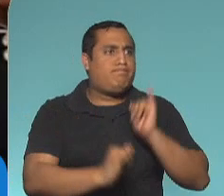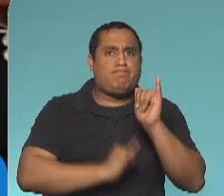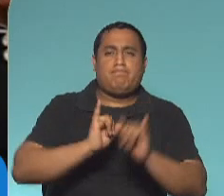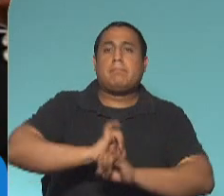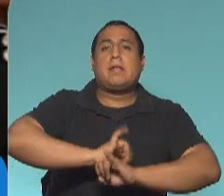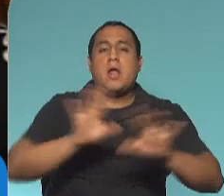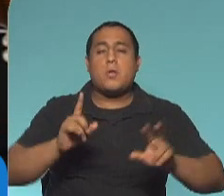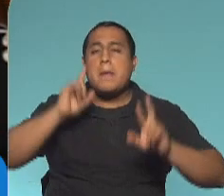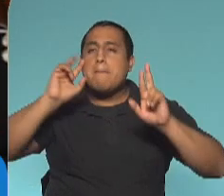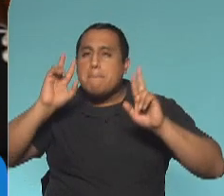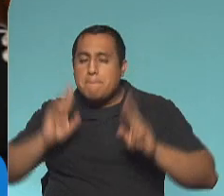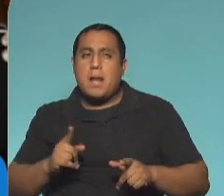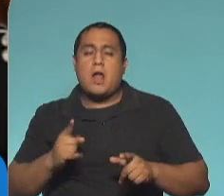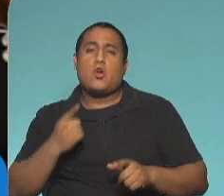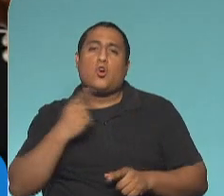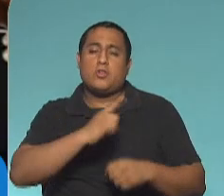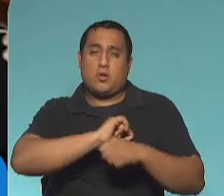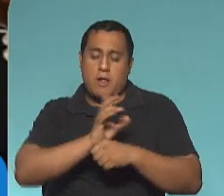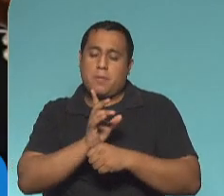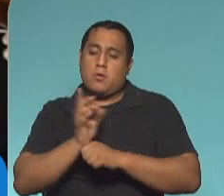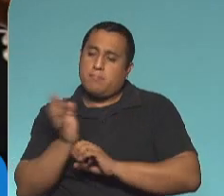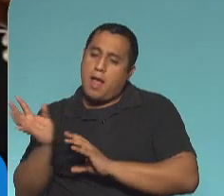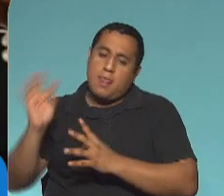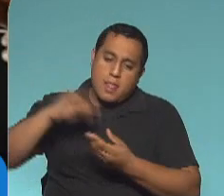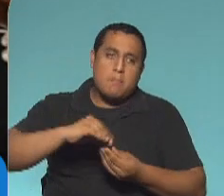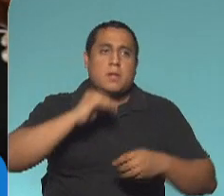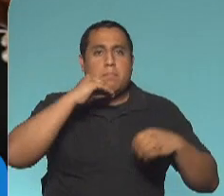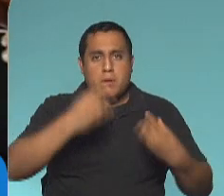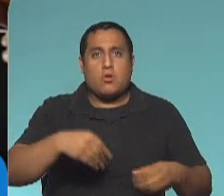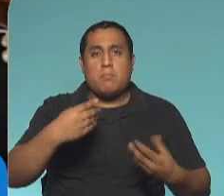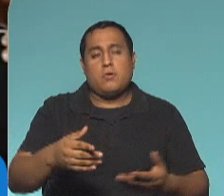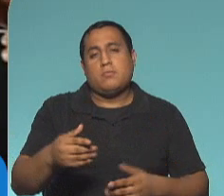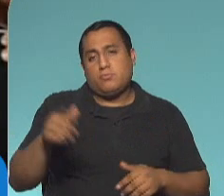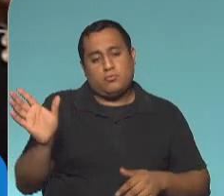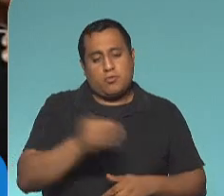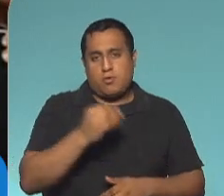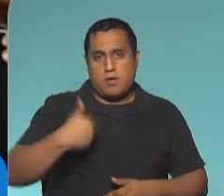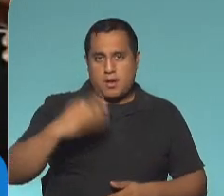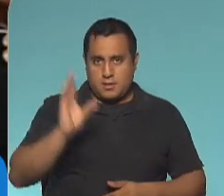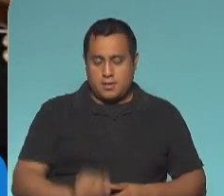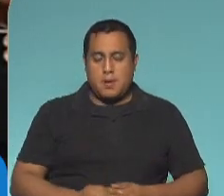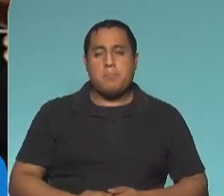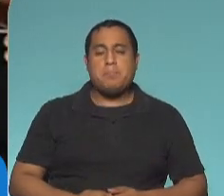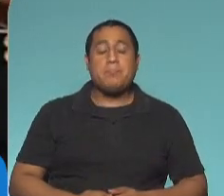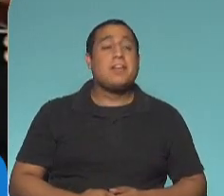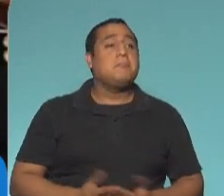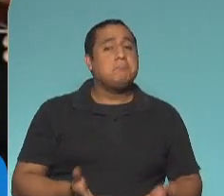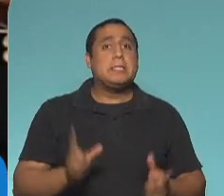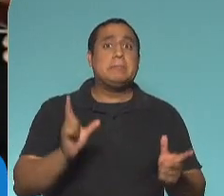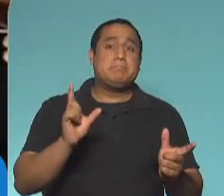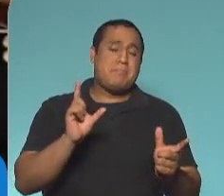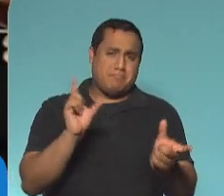modificar permanentemente para mejorar el plan sanitario de respuesta al coronavirus a nivel nacional. Diferenciamos, como